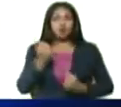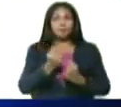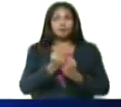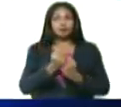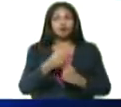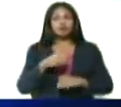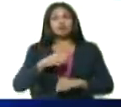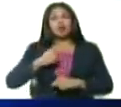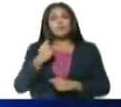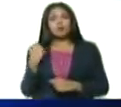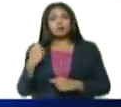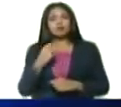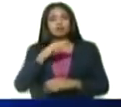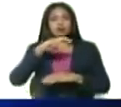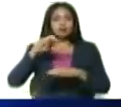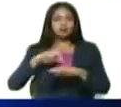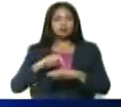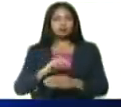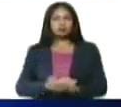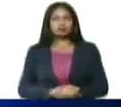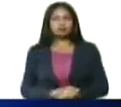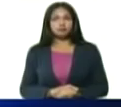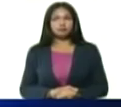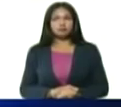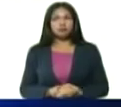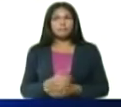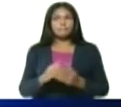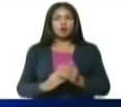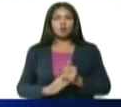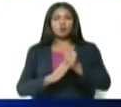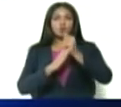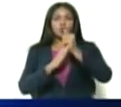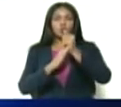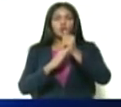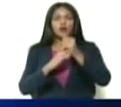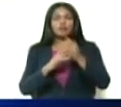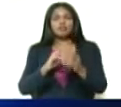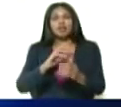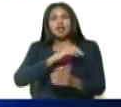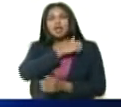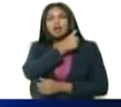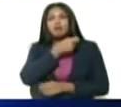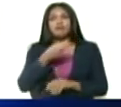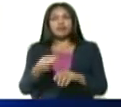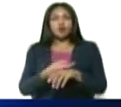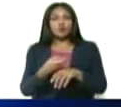Policía Nacional Bolivariana, bajo la conducción del jefe de gobierno